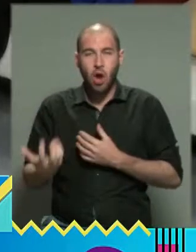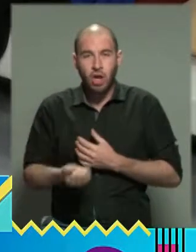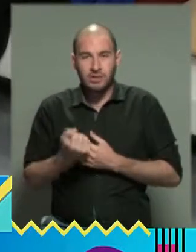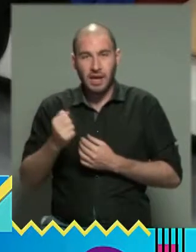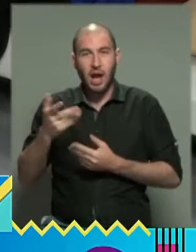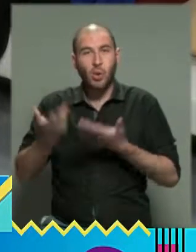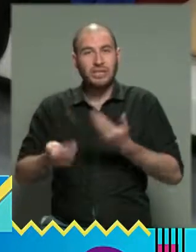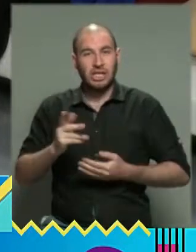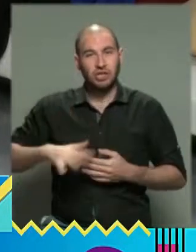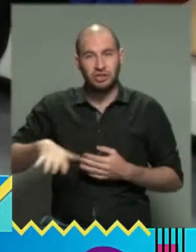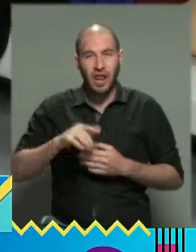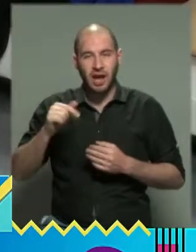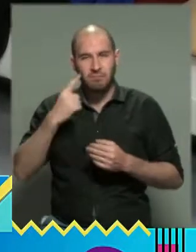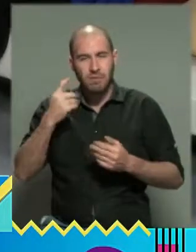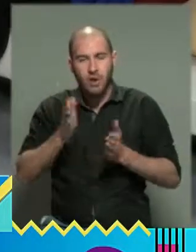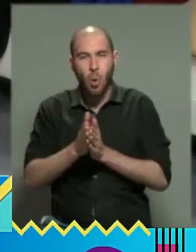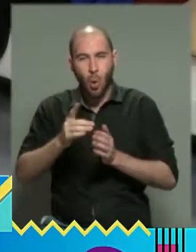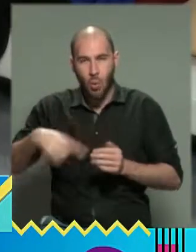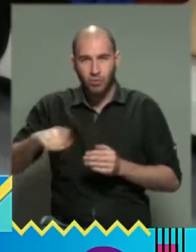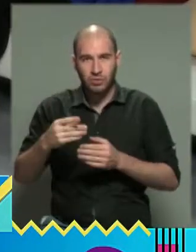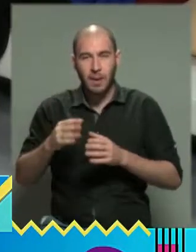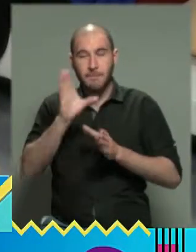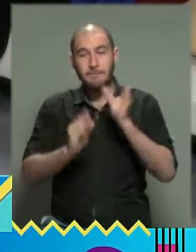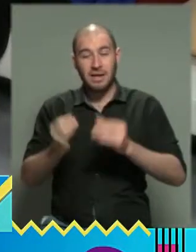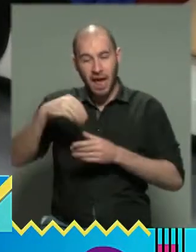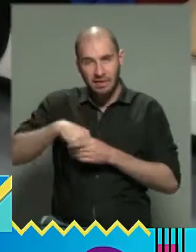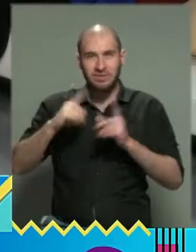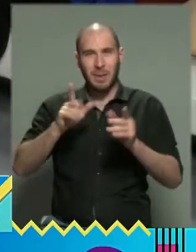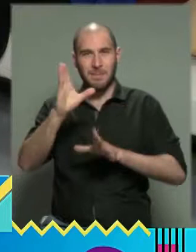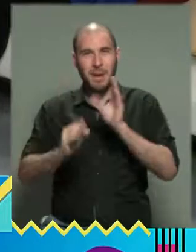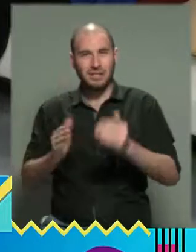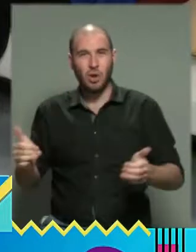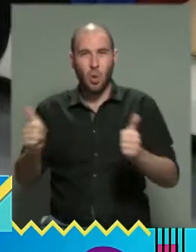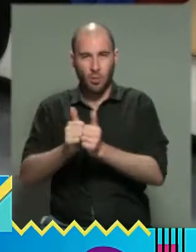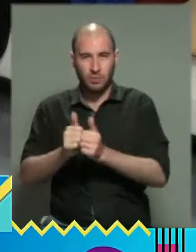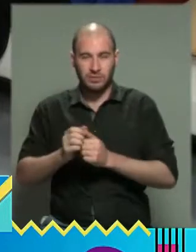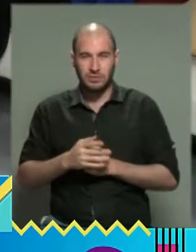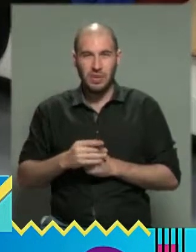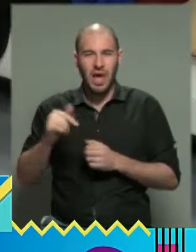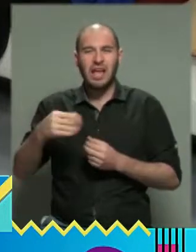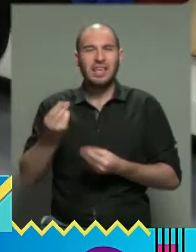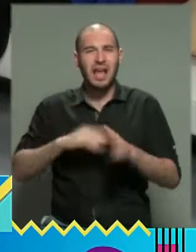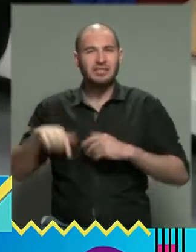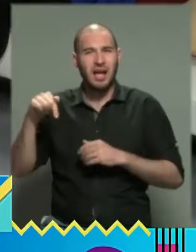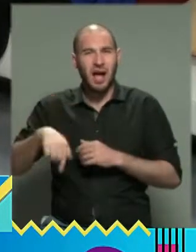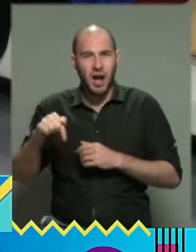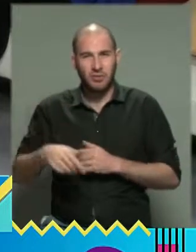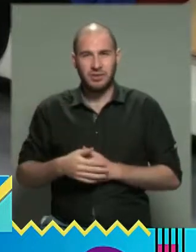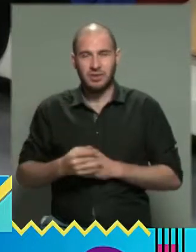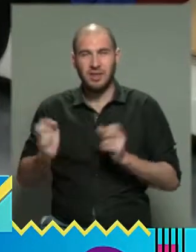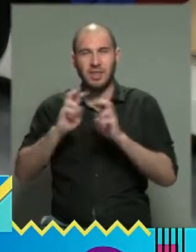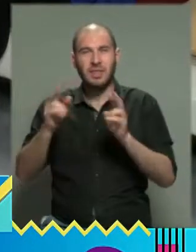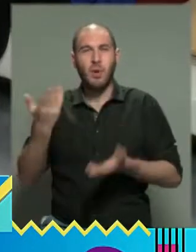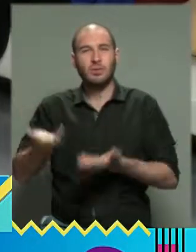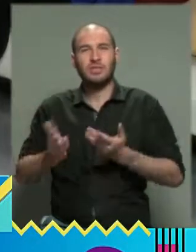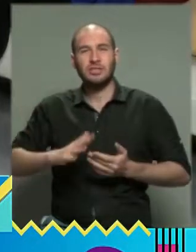través de la justicia social la convivencia hacia adentro de los países y entre los países. Bueno, ¿qué se está haciendo hoy con respecto a